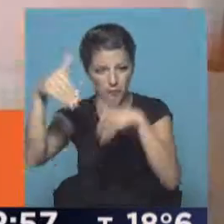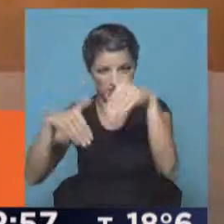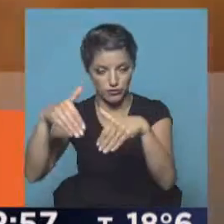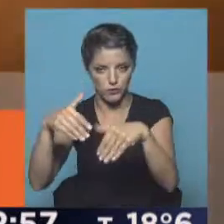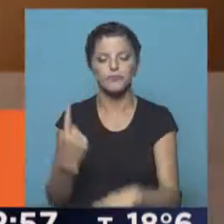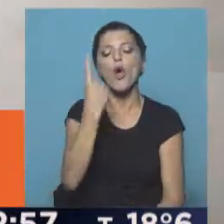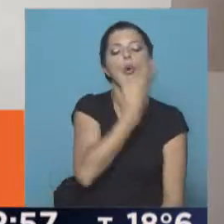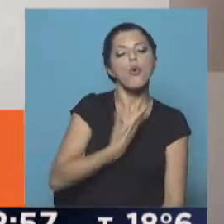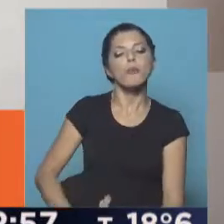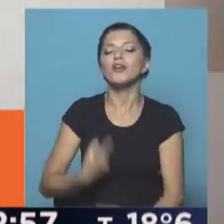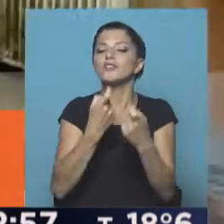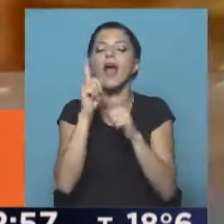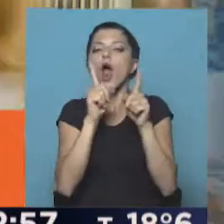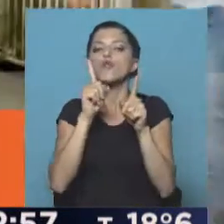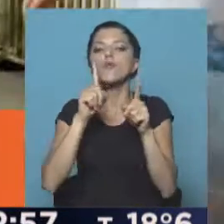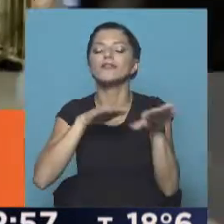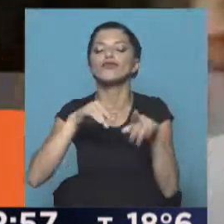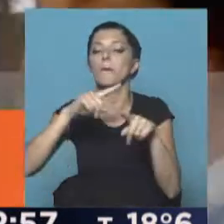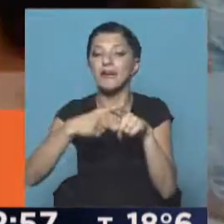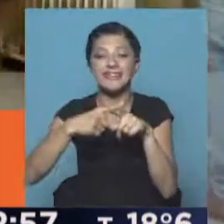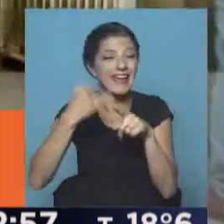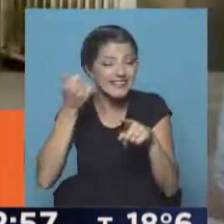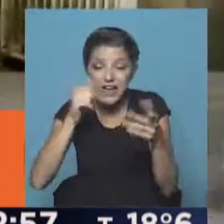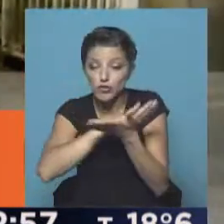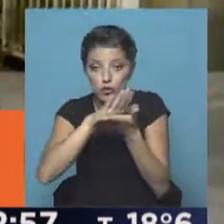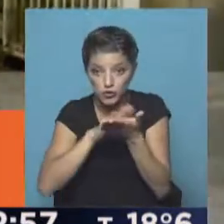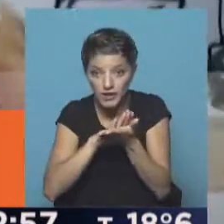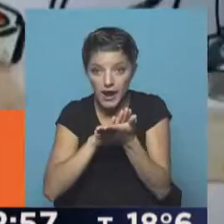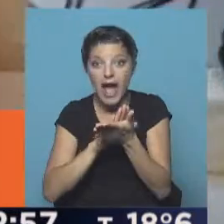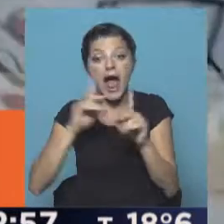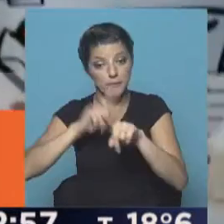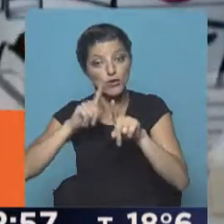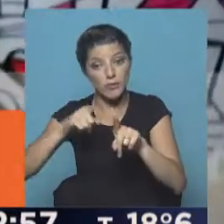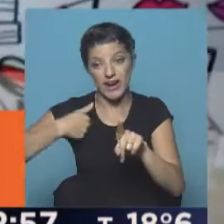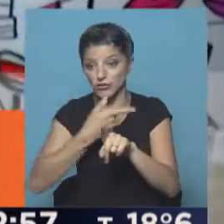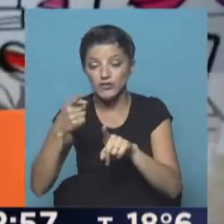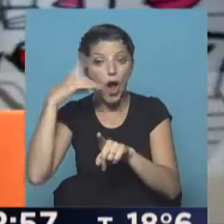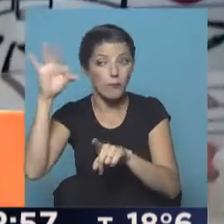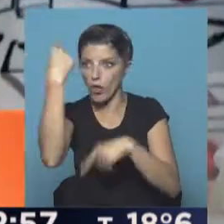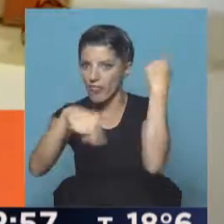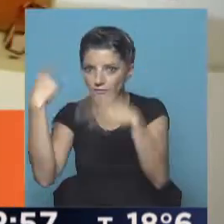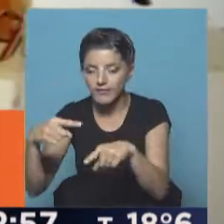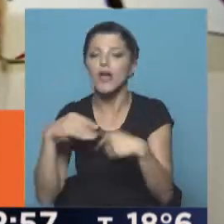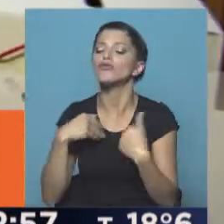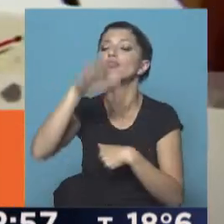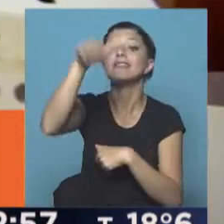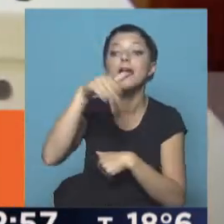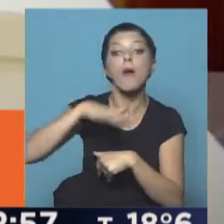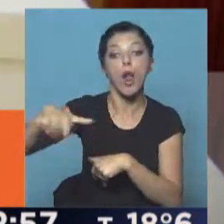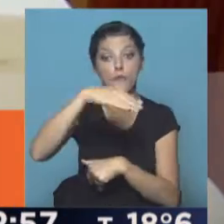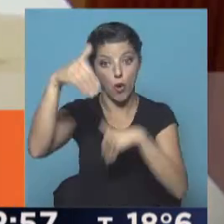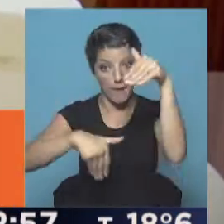intenta resolver alguna cuestión política urgente que divide a la opinión pública de su país mediante la convocatoria a una consulta popular.